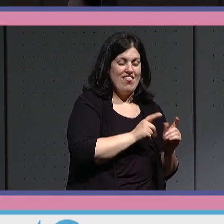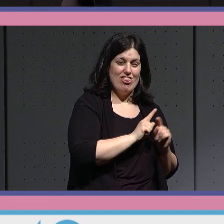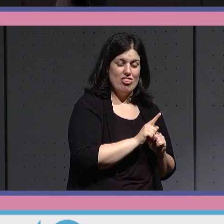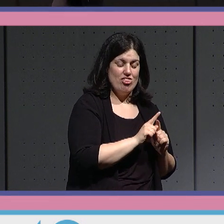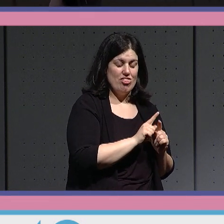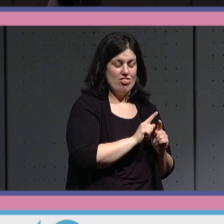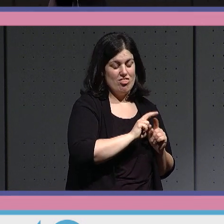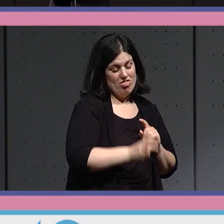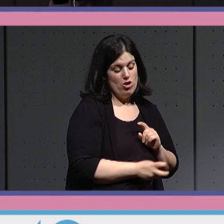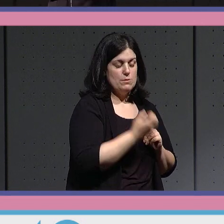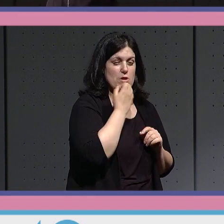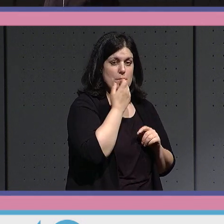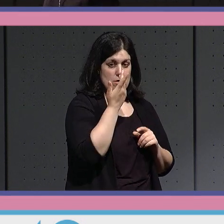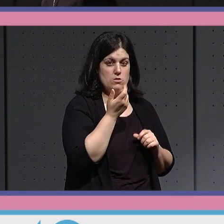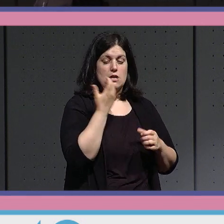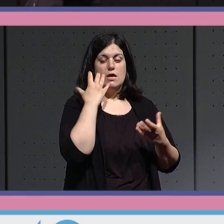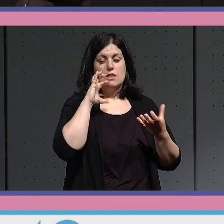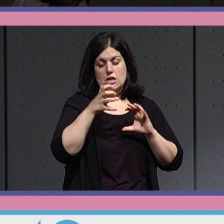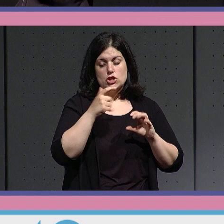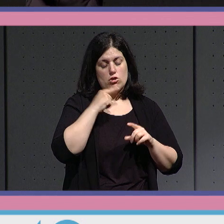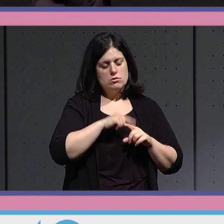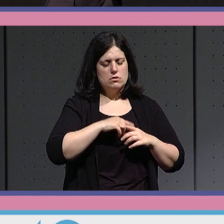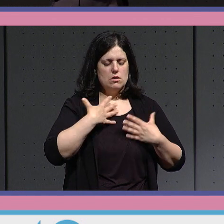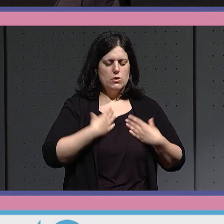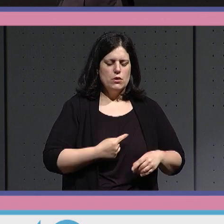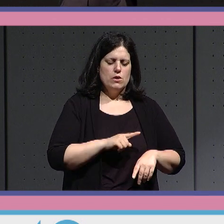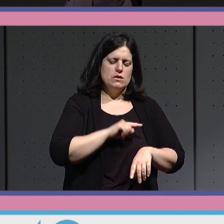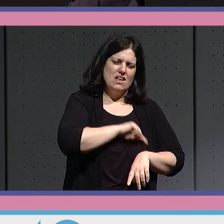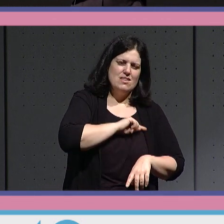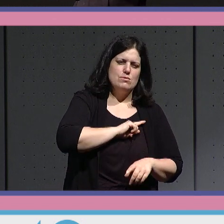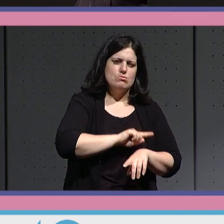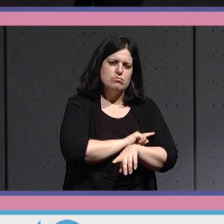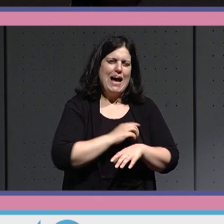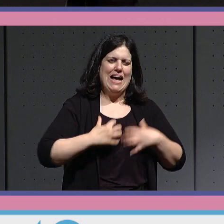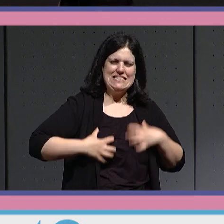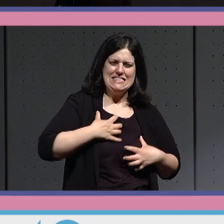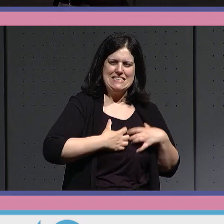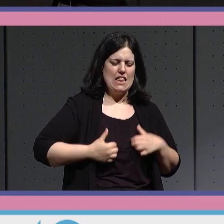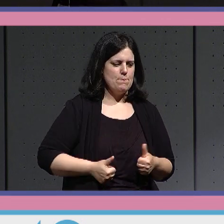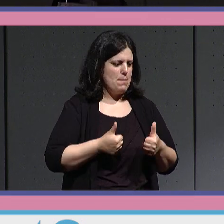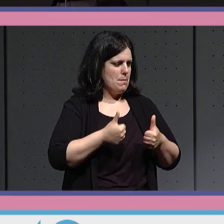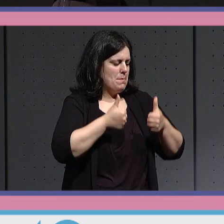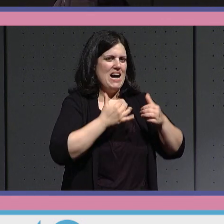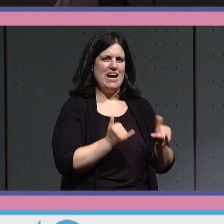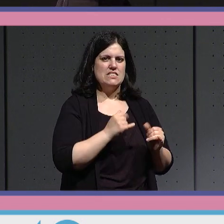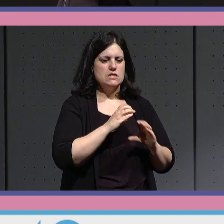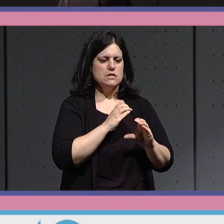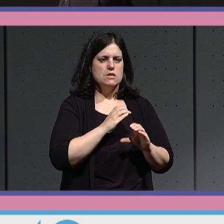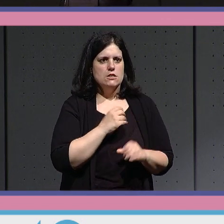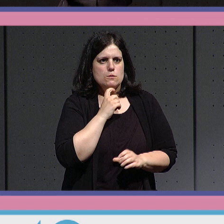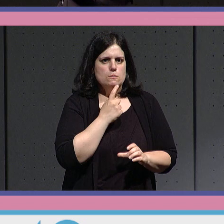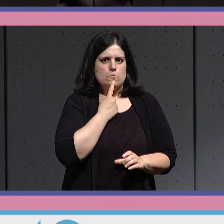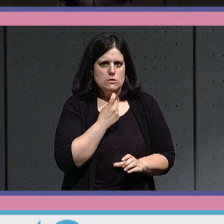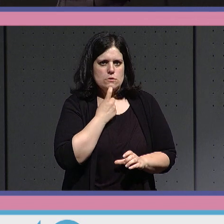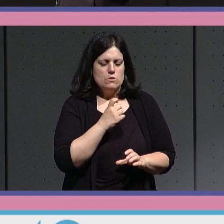que ver con que, por ejemplo, los trastornos del estado de ánimo, los trastornos de ansiedad son más prevalentes y son difíciles de comunicar. Los empezamos a achacar a, bueno,